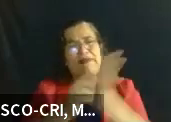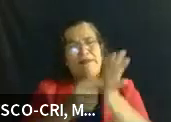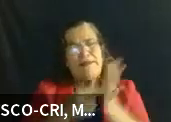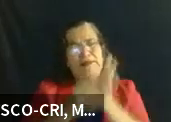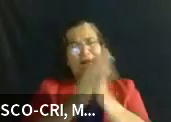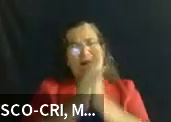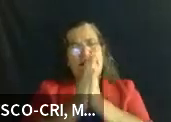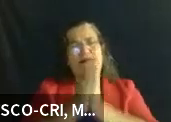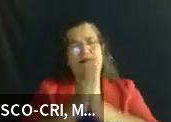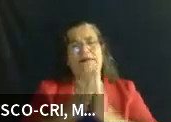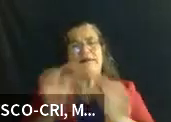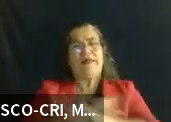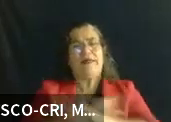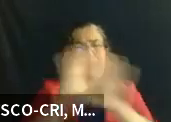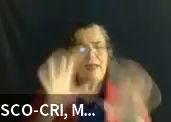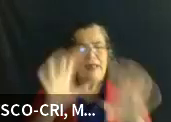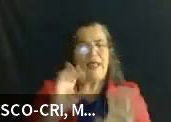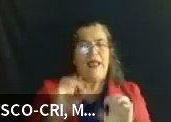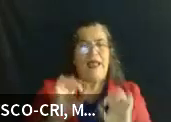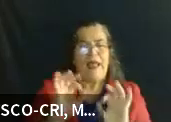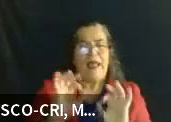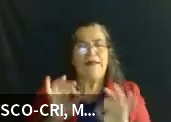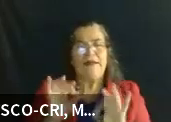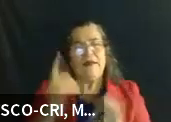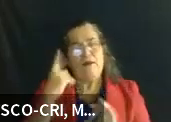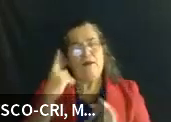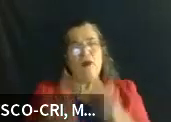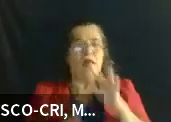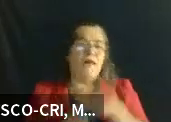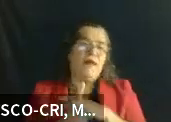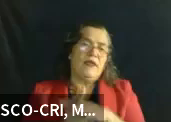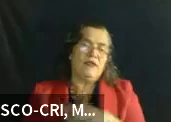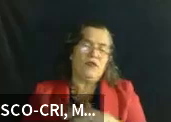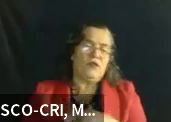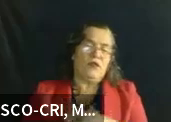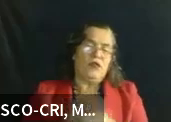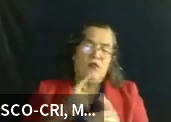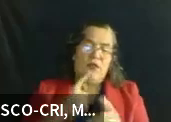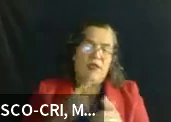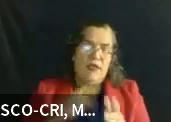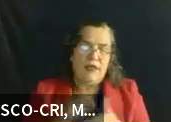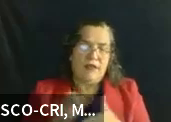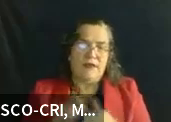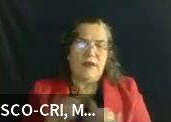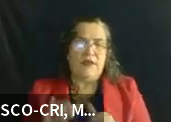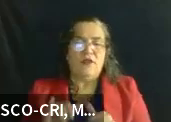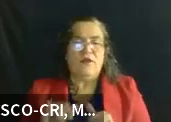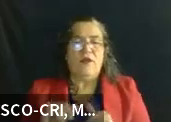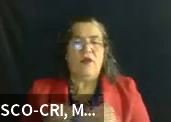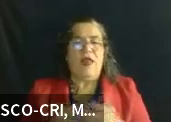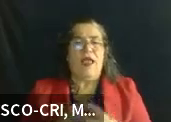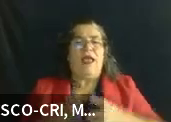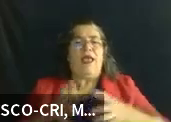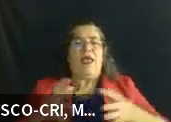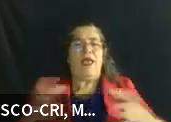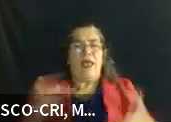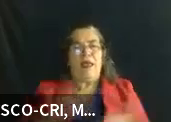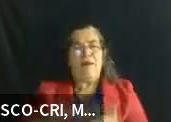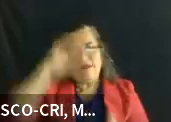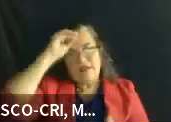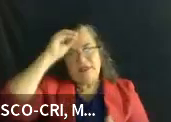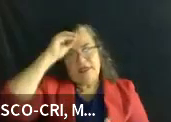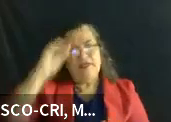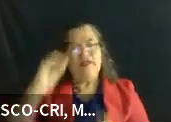y evidente, y sobre todo por la aparición, y no me voy a referir a eso ahora, pero la creciente aparición de las EdTech para